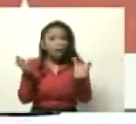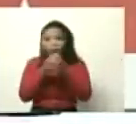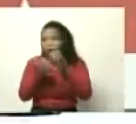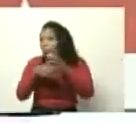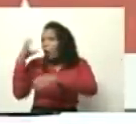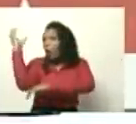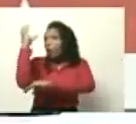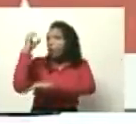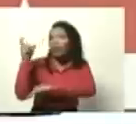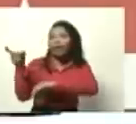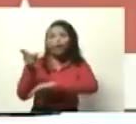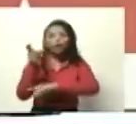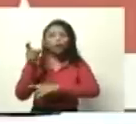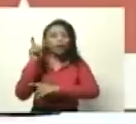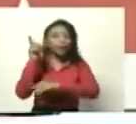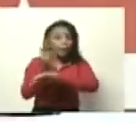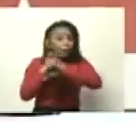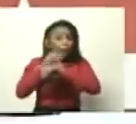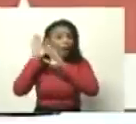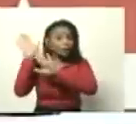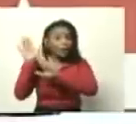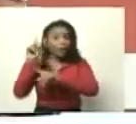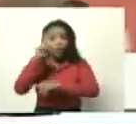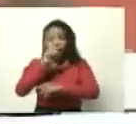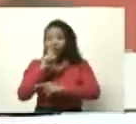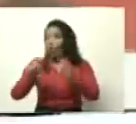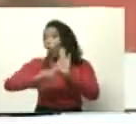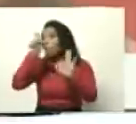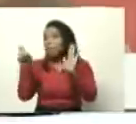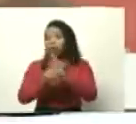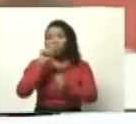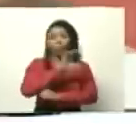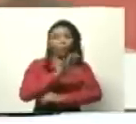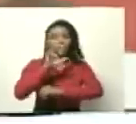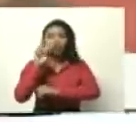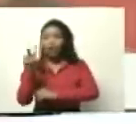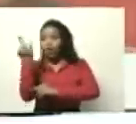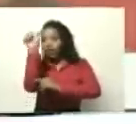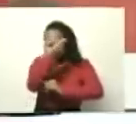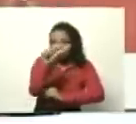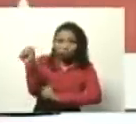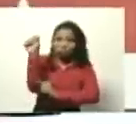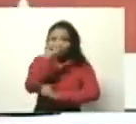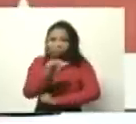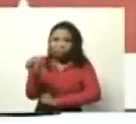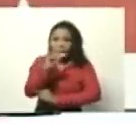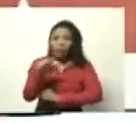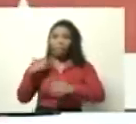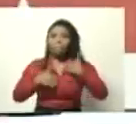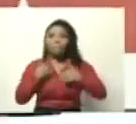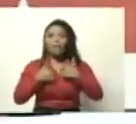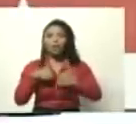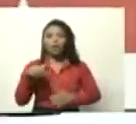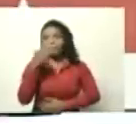narcogobierno colombiano. Un año exacto, 52 semanas fue el miércoles pasado.